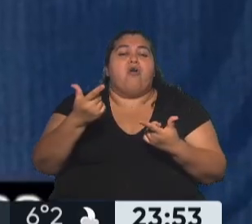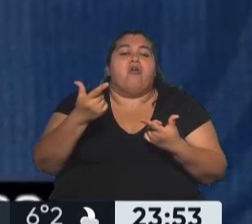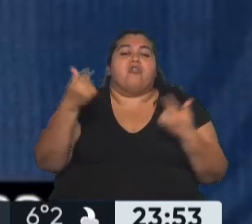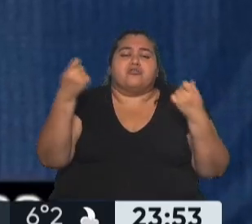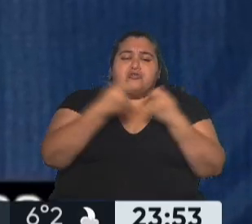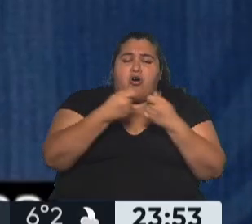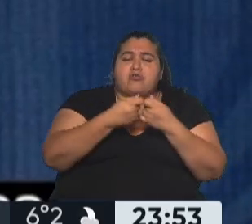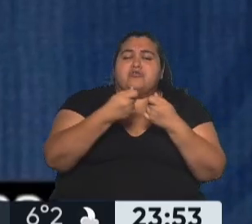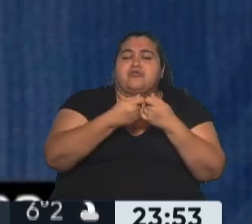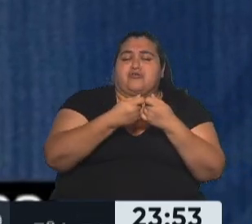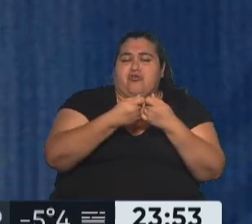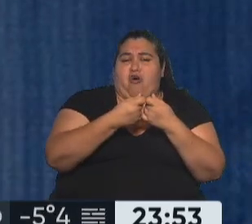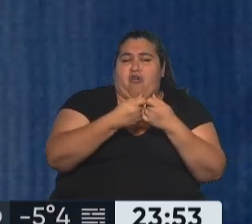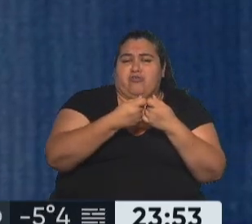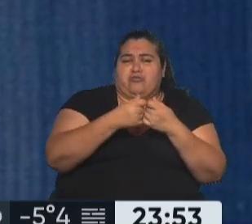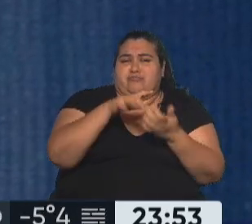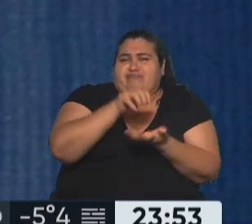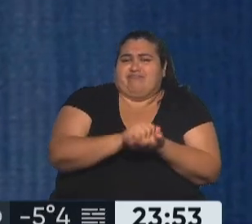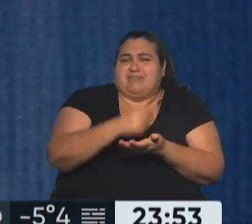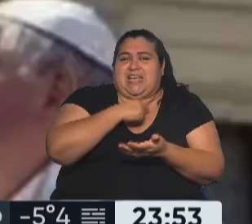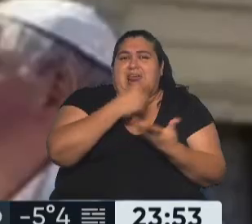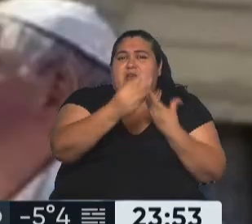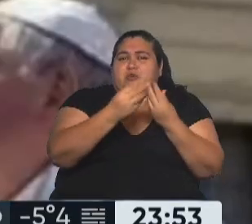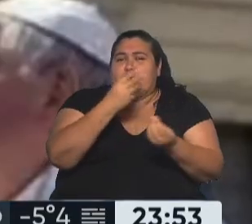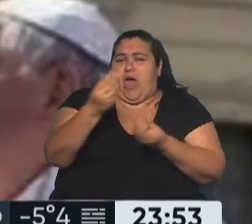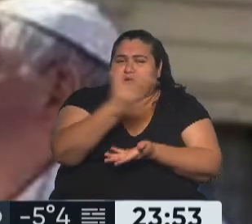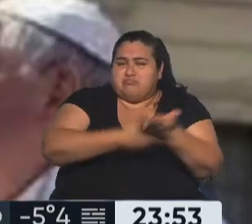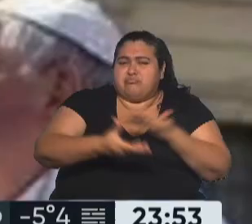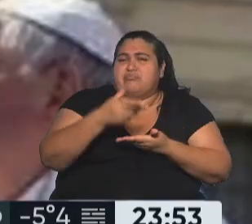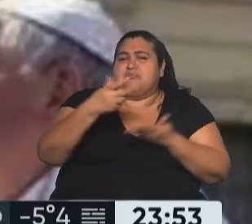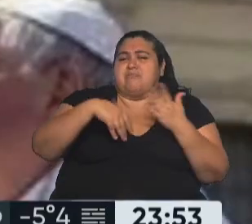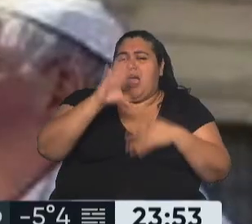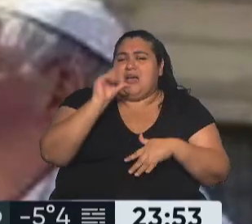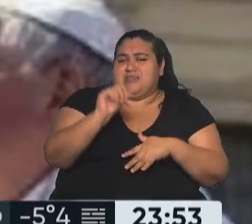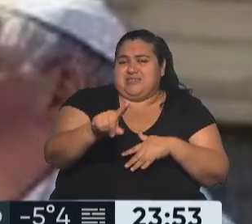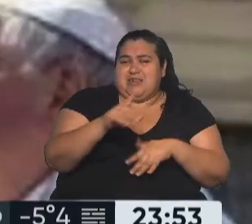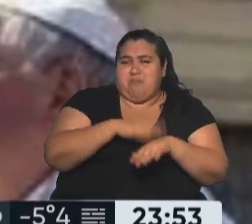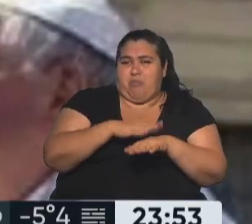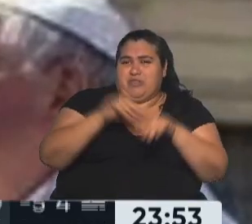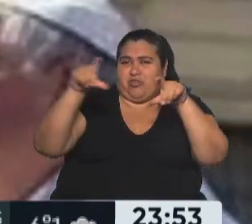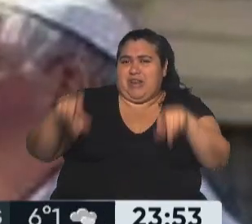Socio y comprador de metros cuadrados para ayudar en la gesta incomparable de la Vuelta a Boedo.